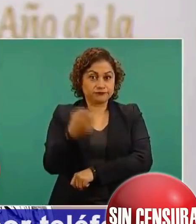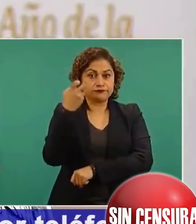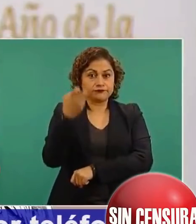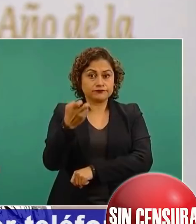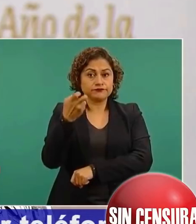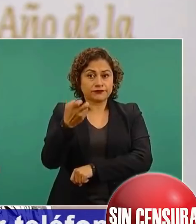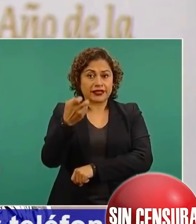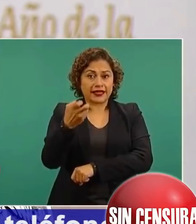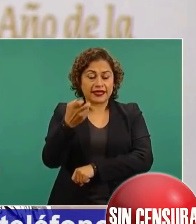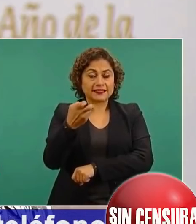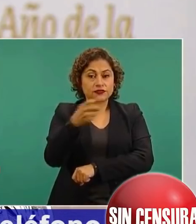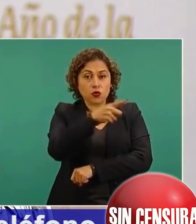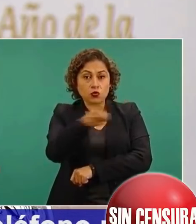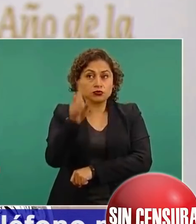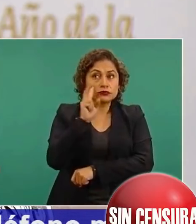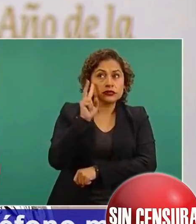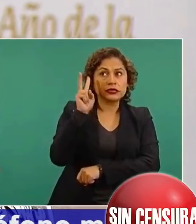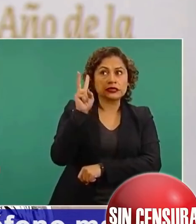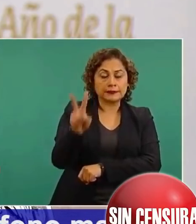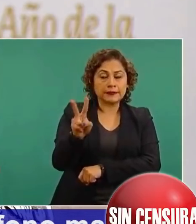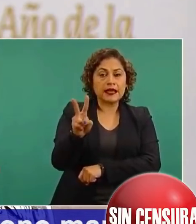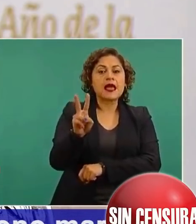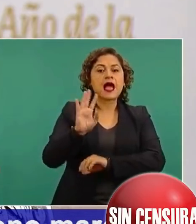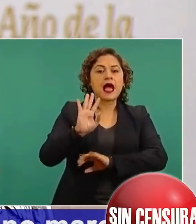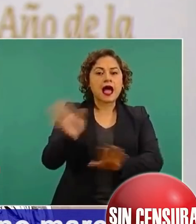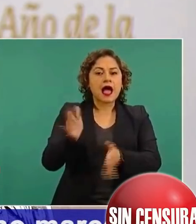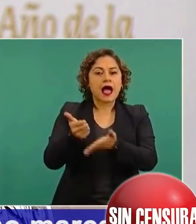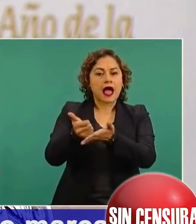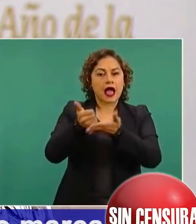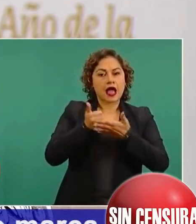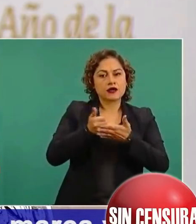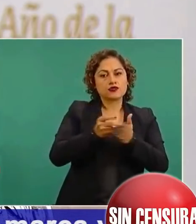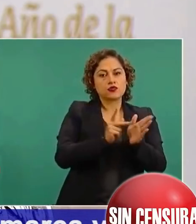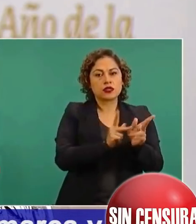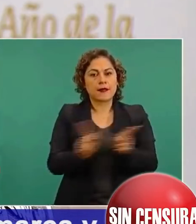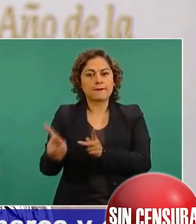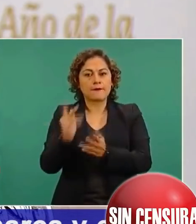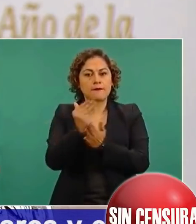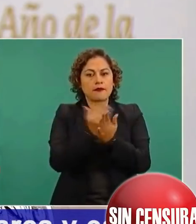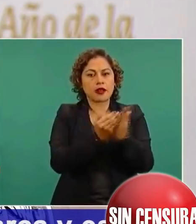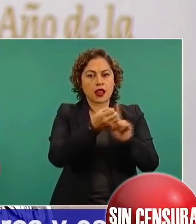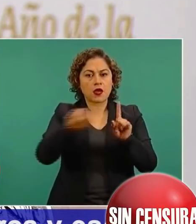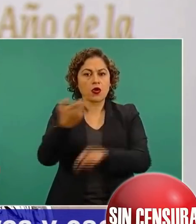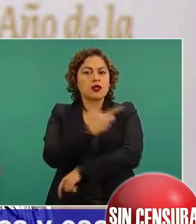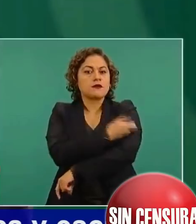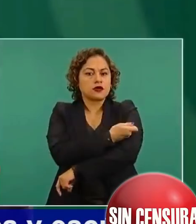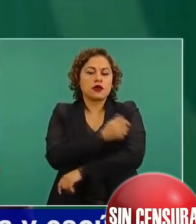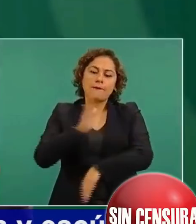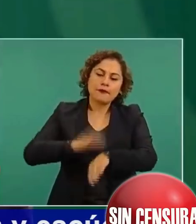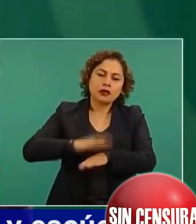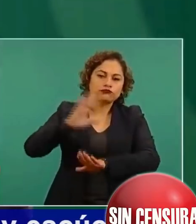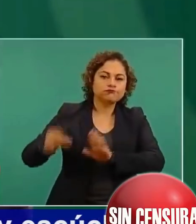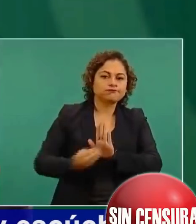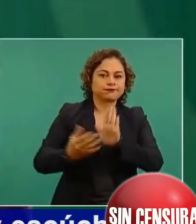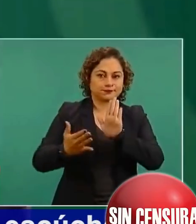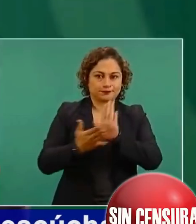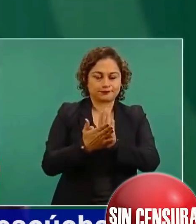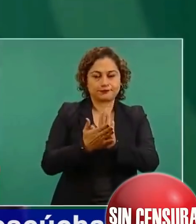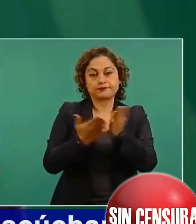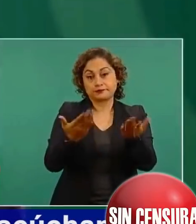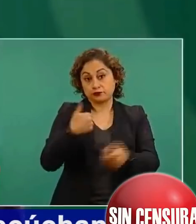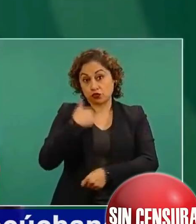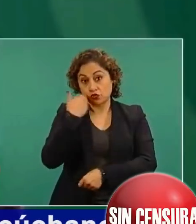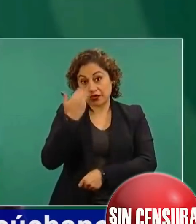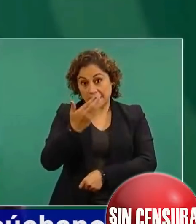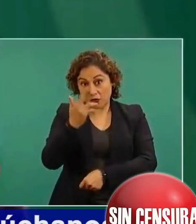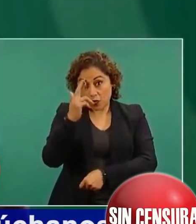mayor flexibilidad en organizar el plan. Recordamos a toda la población que en México y en